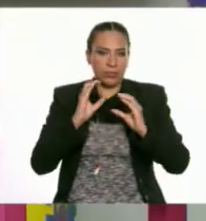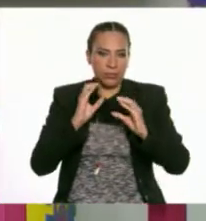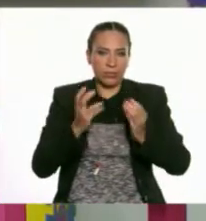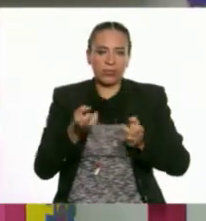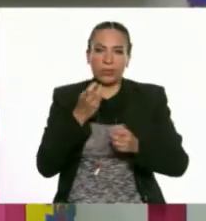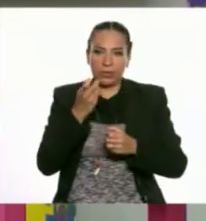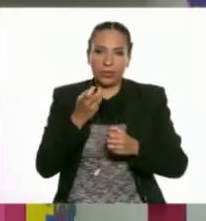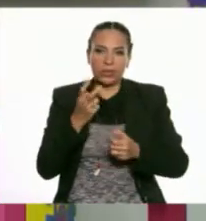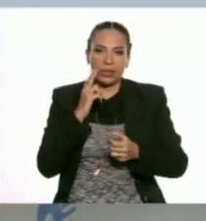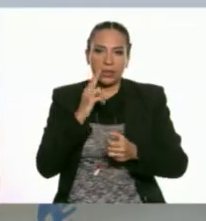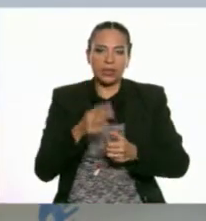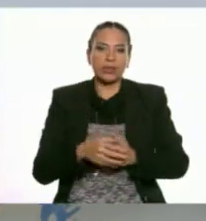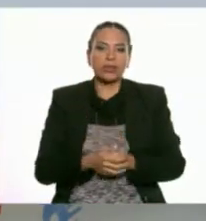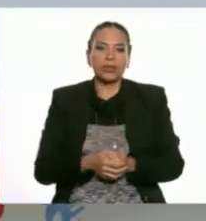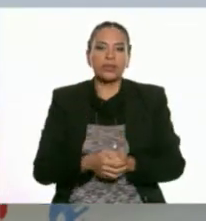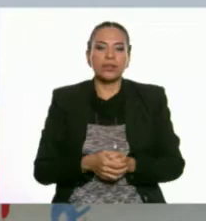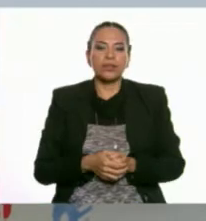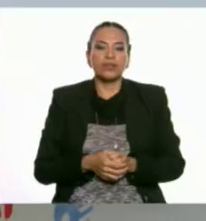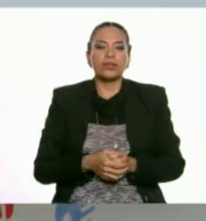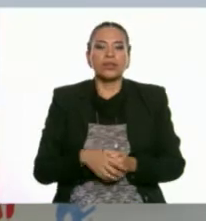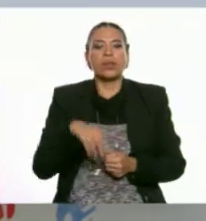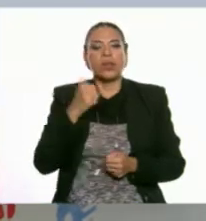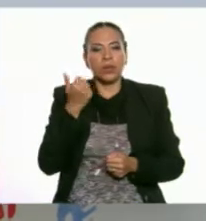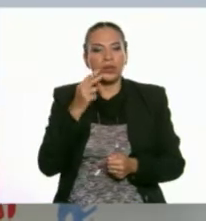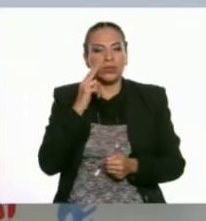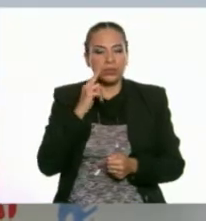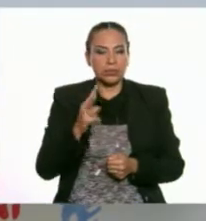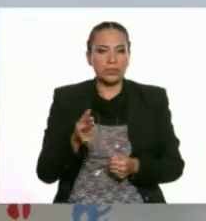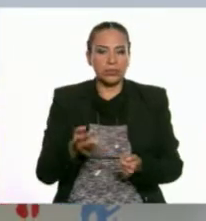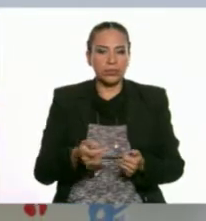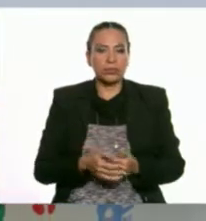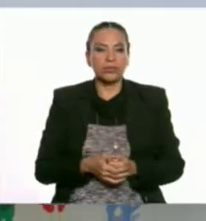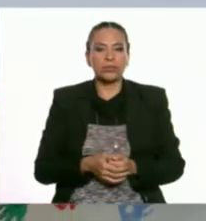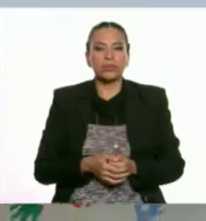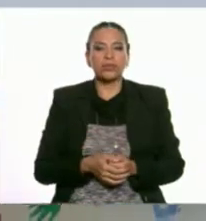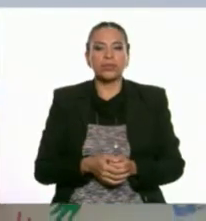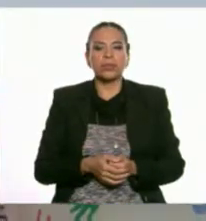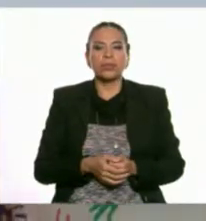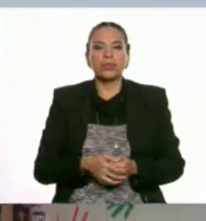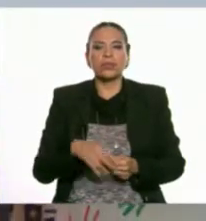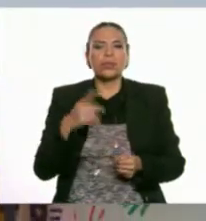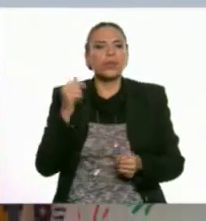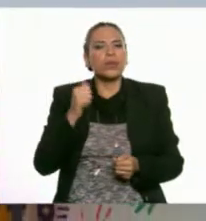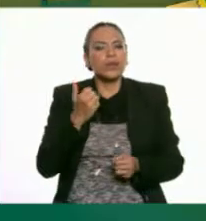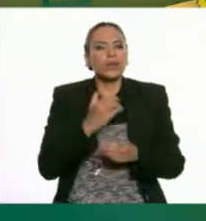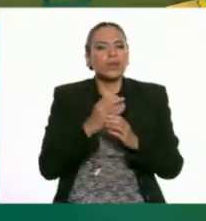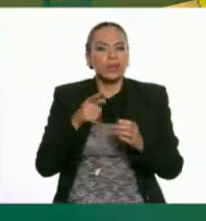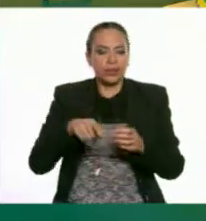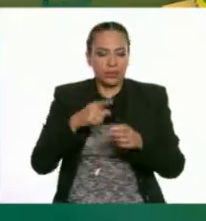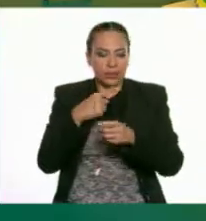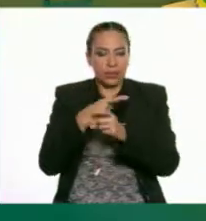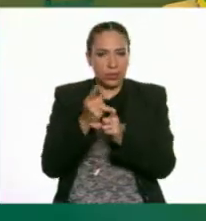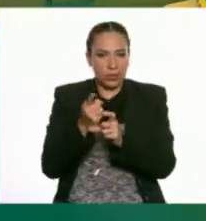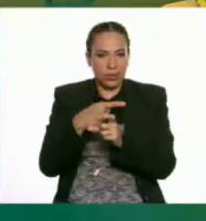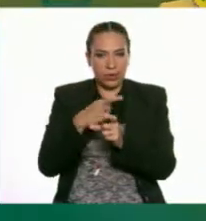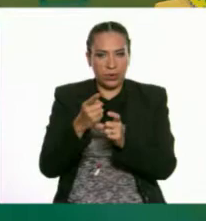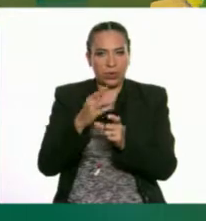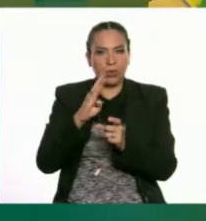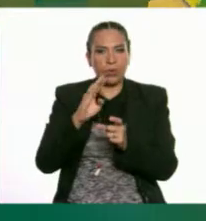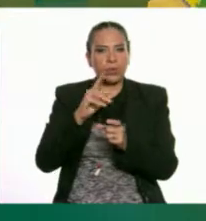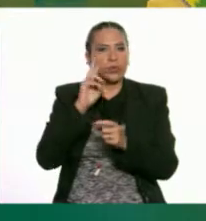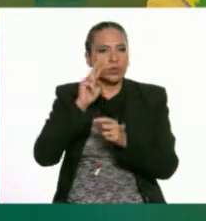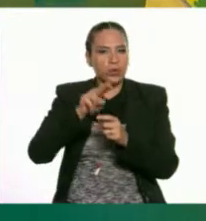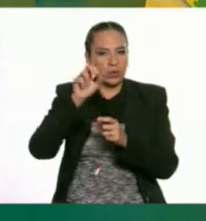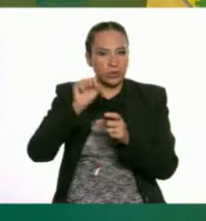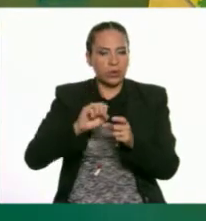cuidado. Exacto. Pero ahora hagamos otro experimento. Sí. Que decía que la brújula se ve afectada por un